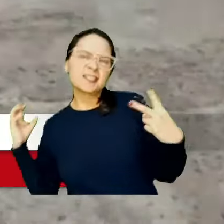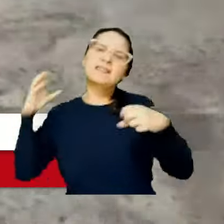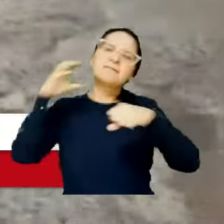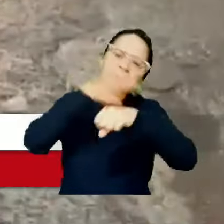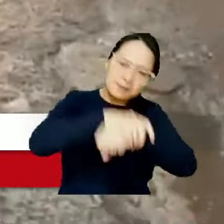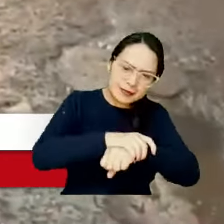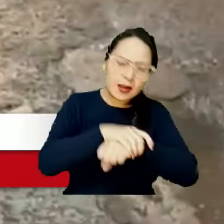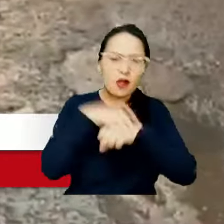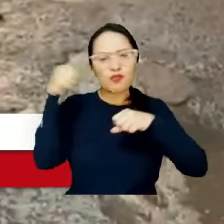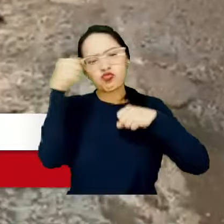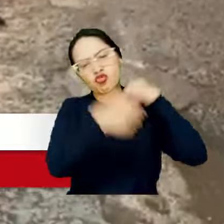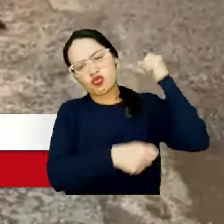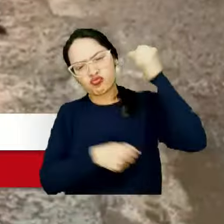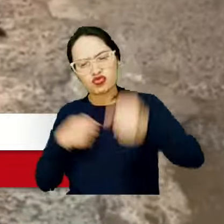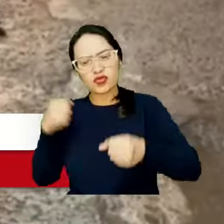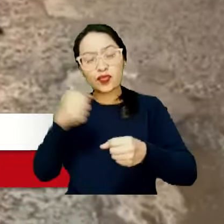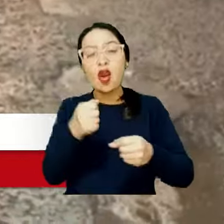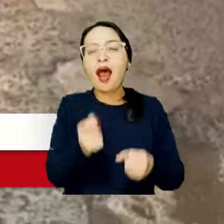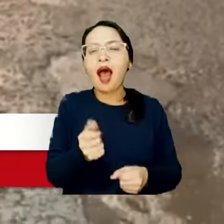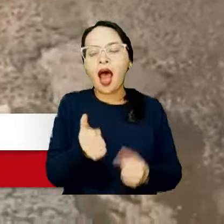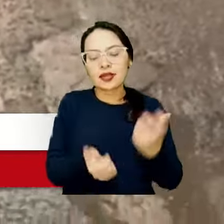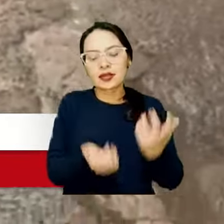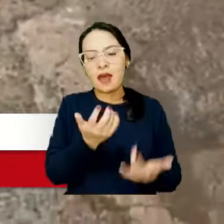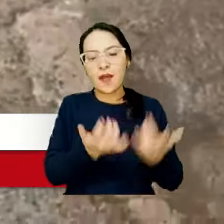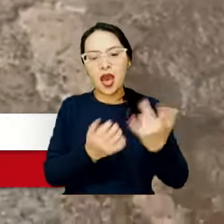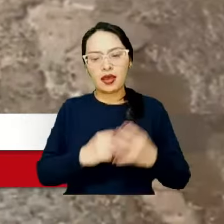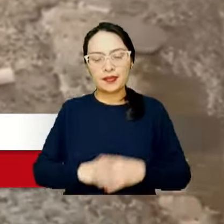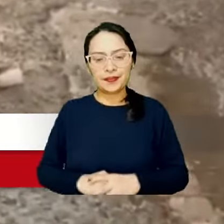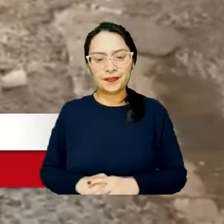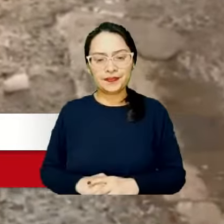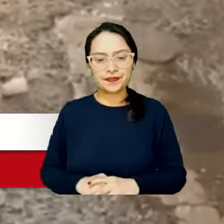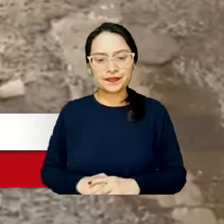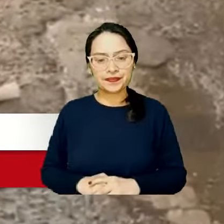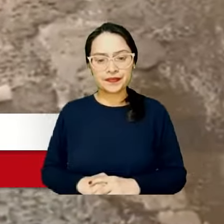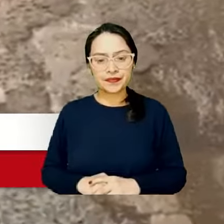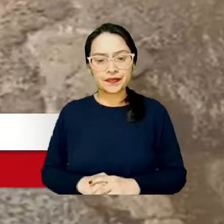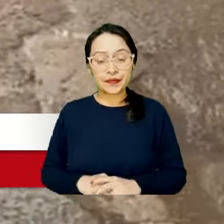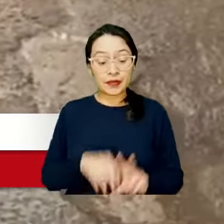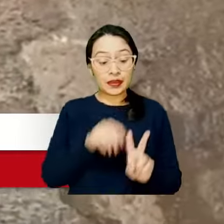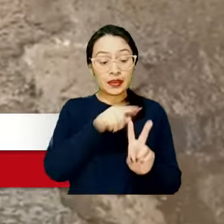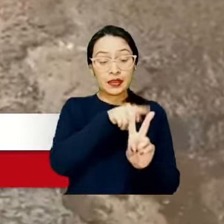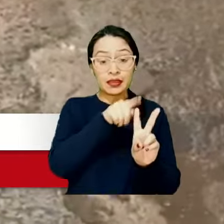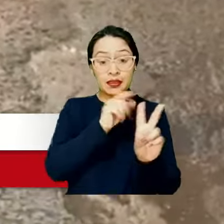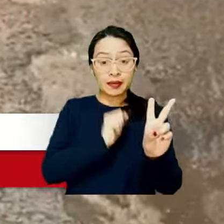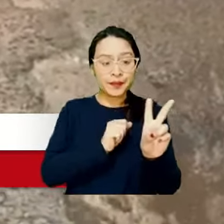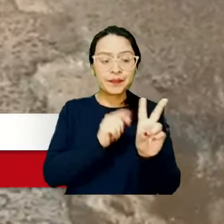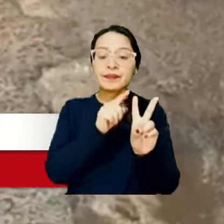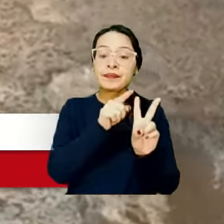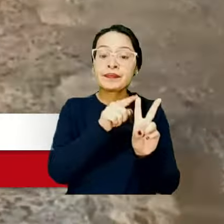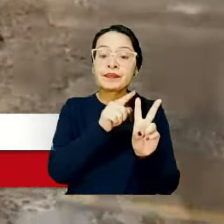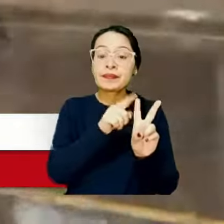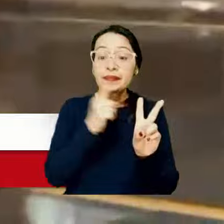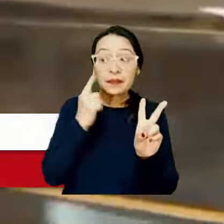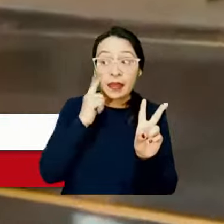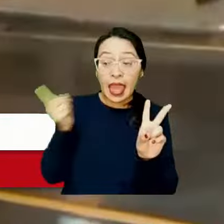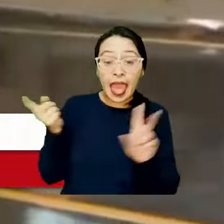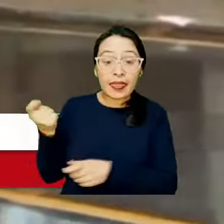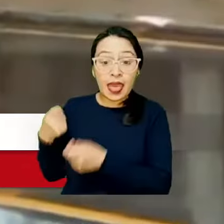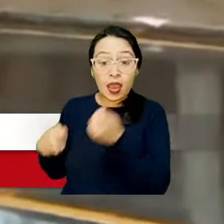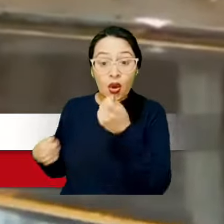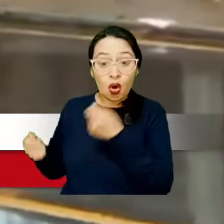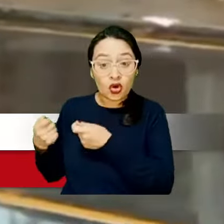a un morador de este barrio, uno de ellos intentó extorsionar a la propietaria de un negocio.